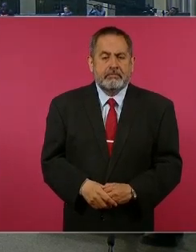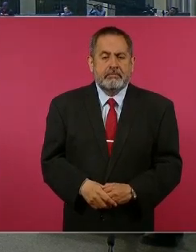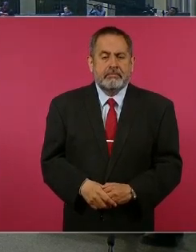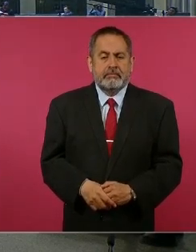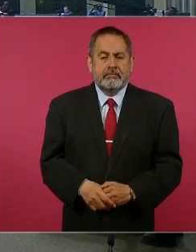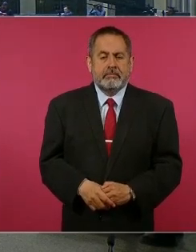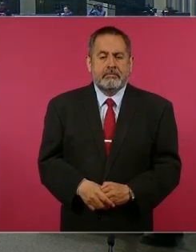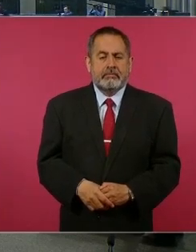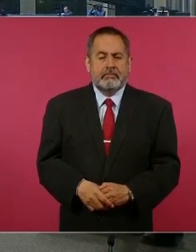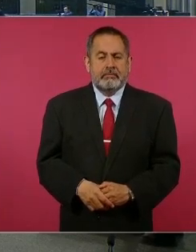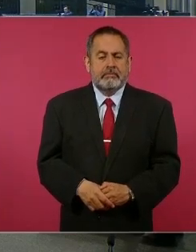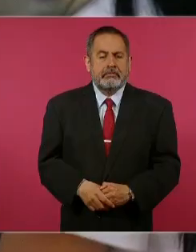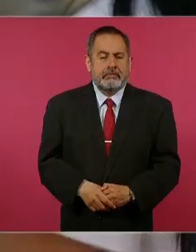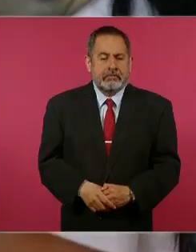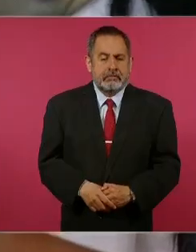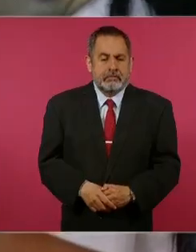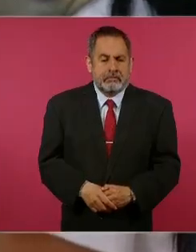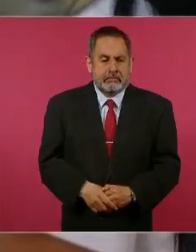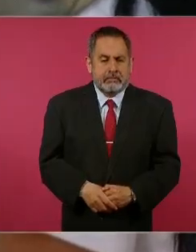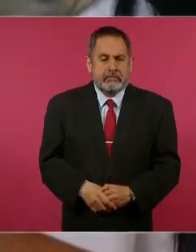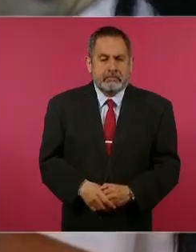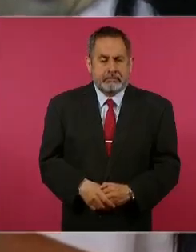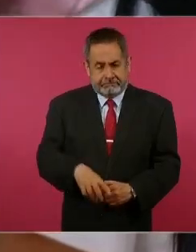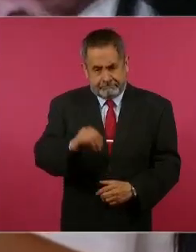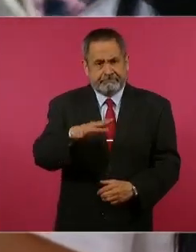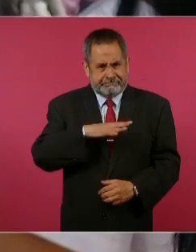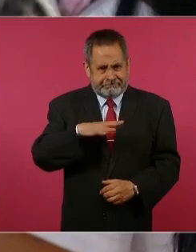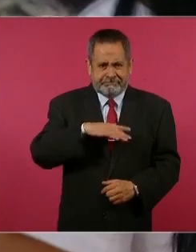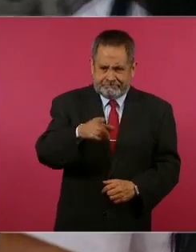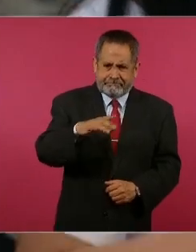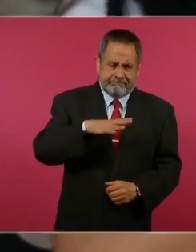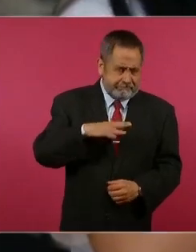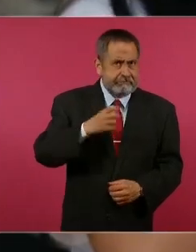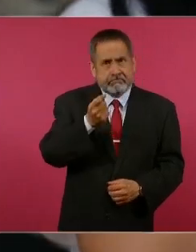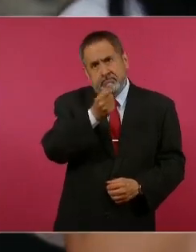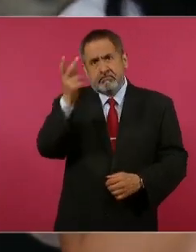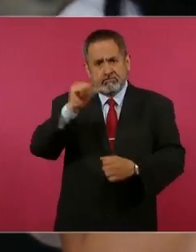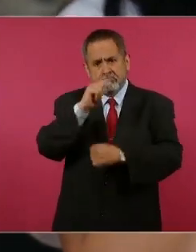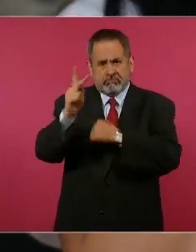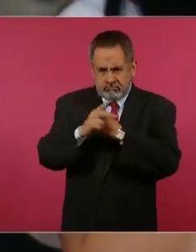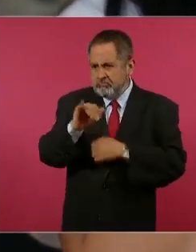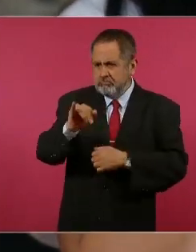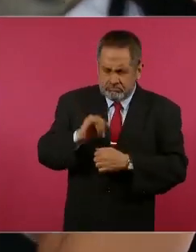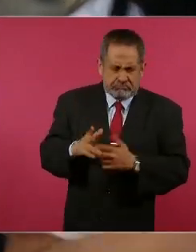elección popular de los magistrados? Sí, sí hay. Hay otros países